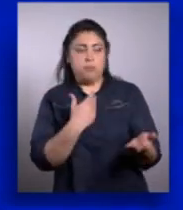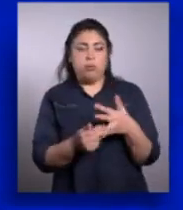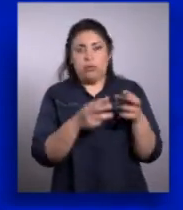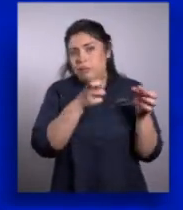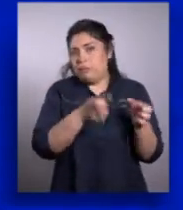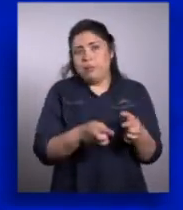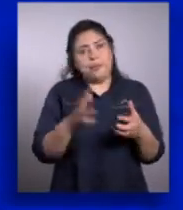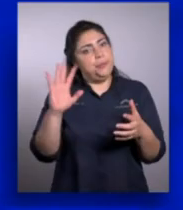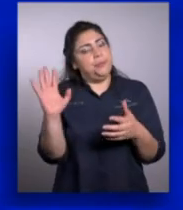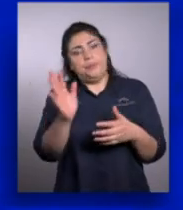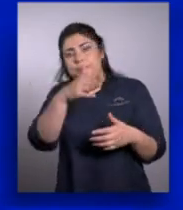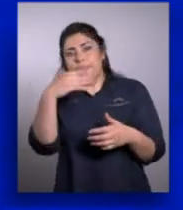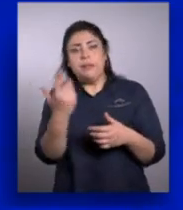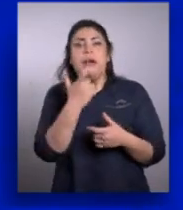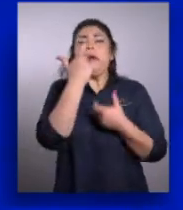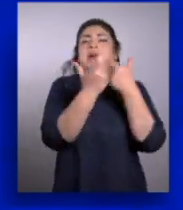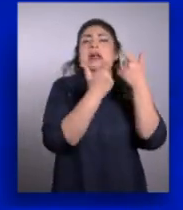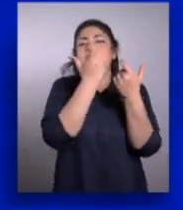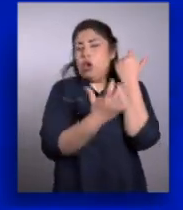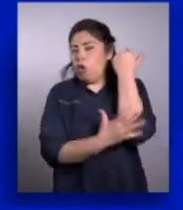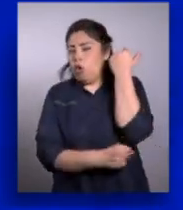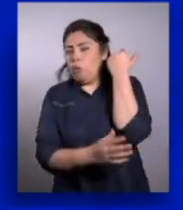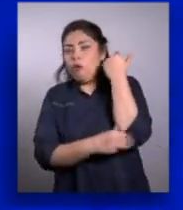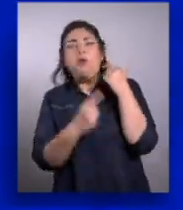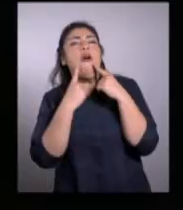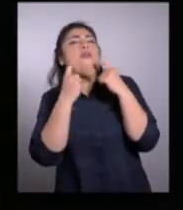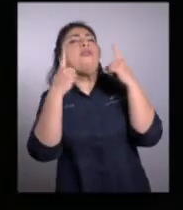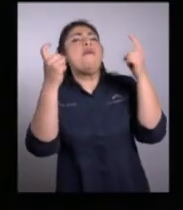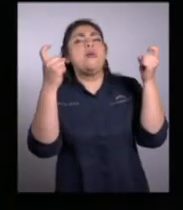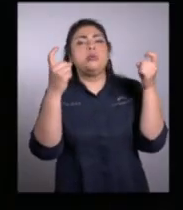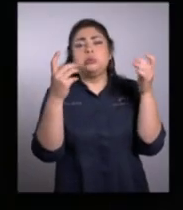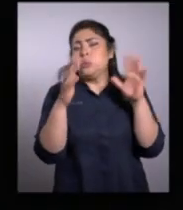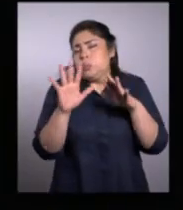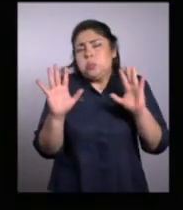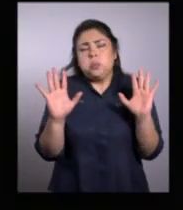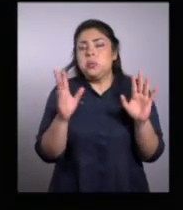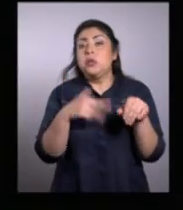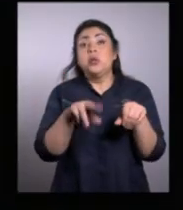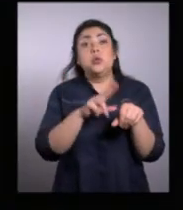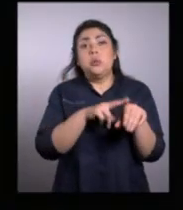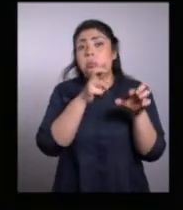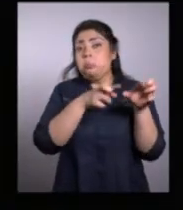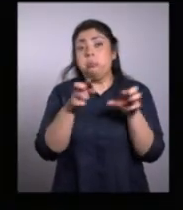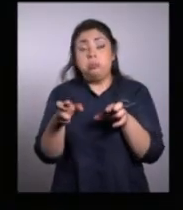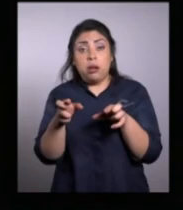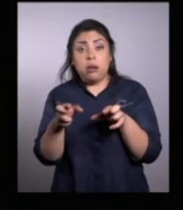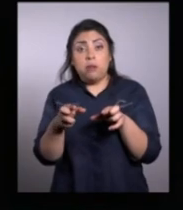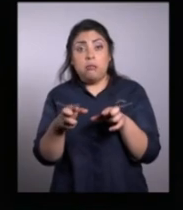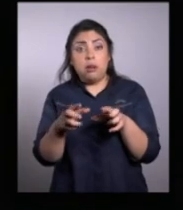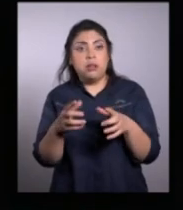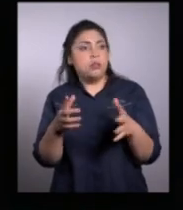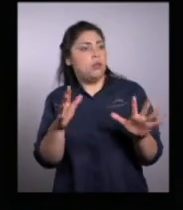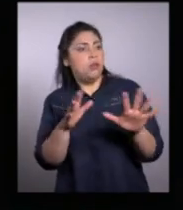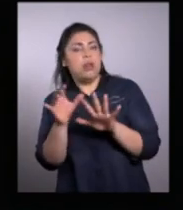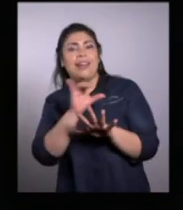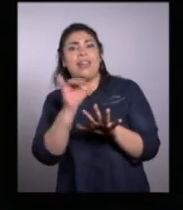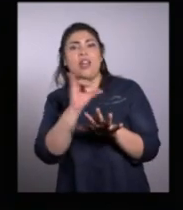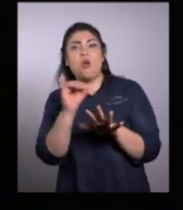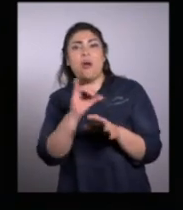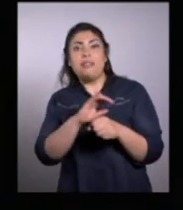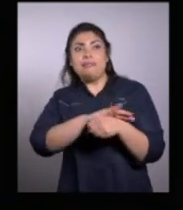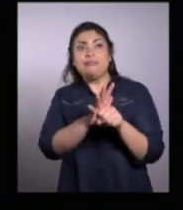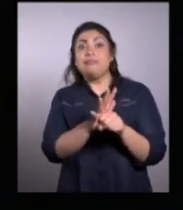que afectan ricos a pobres a famosos ya no famosos que suena como un estruendo de aguas que su